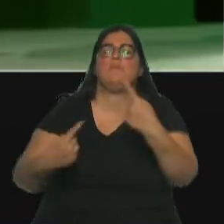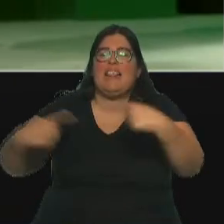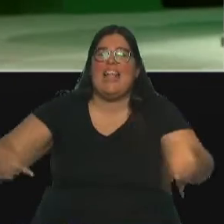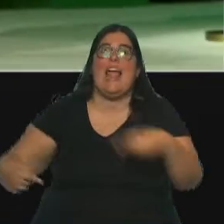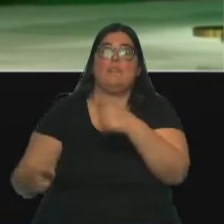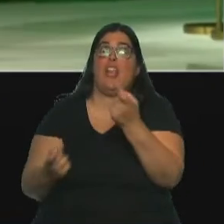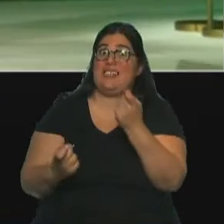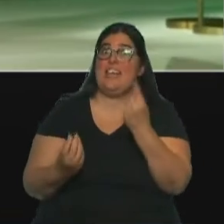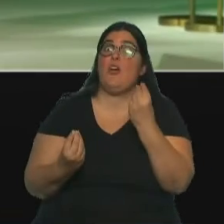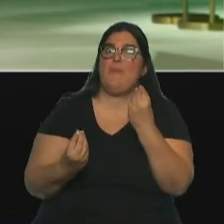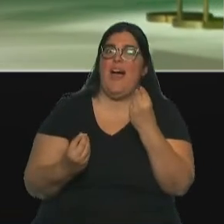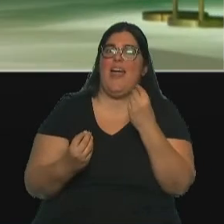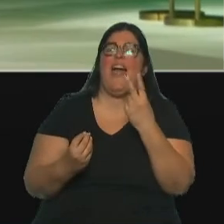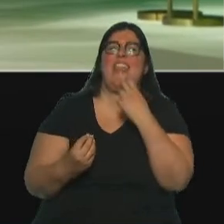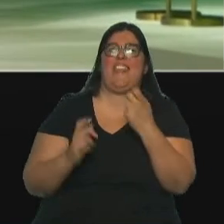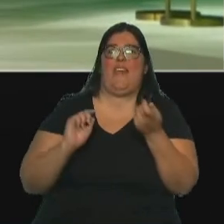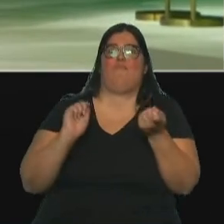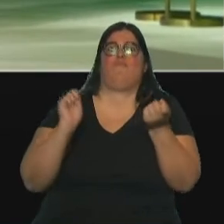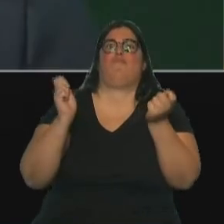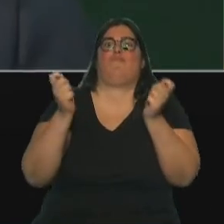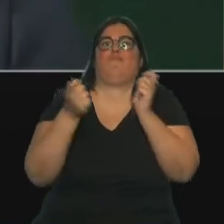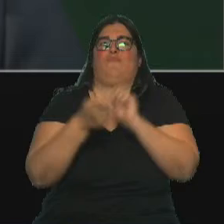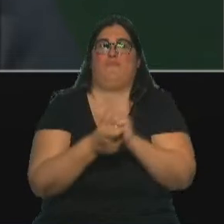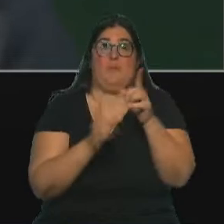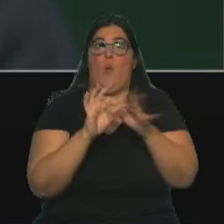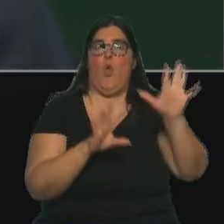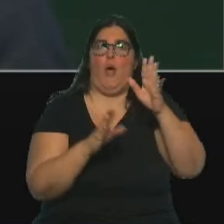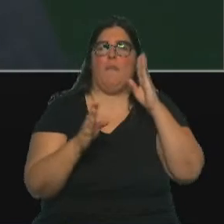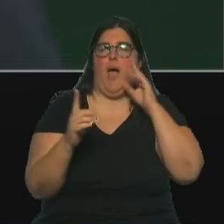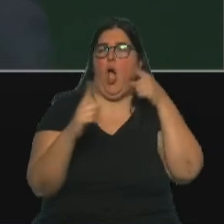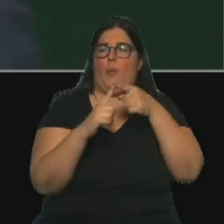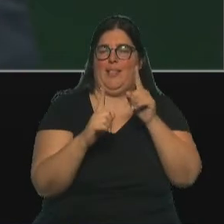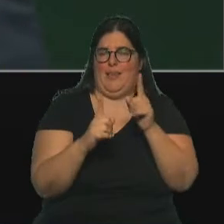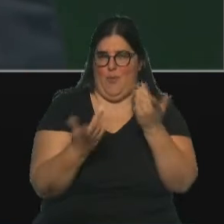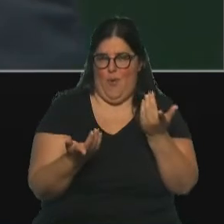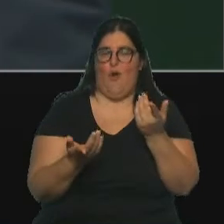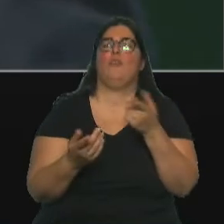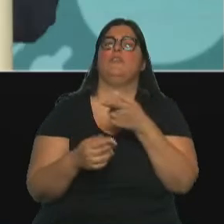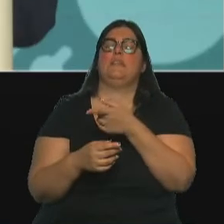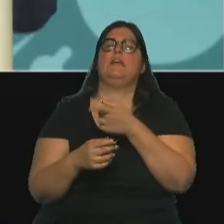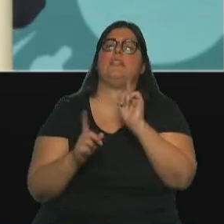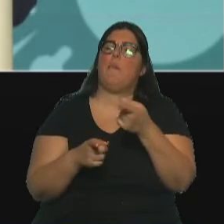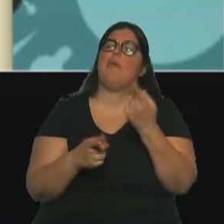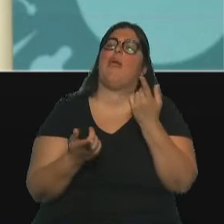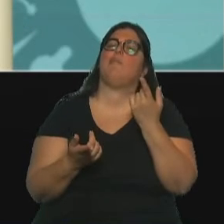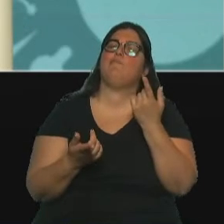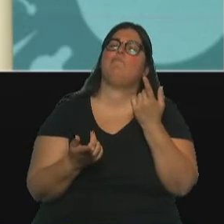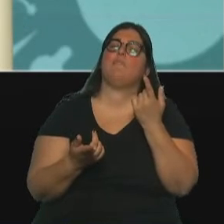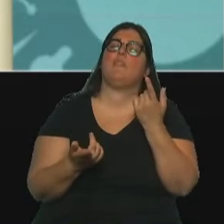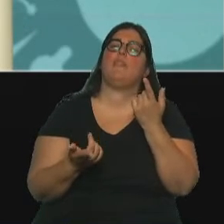son necesarios para la transición energética que encara Europa durante estos años y para también las penurias en términos